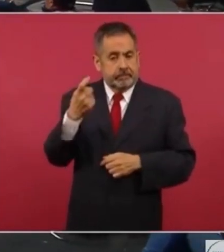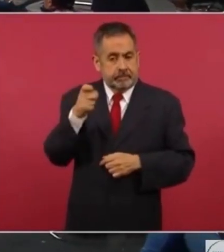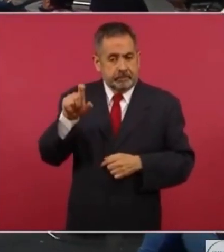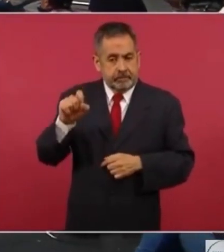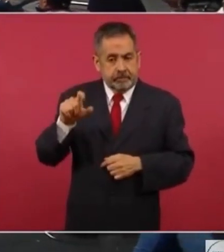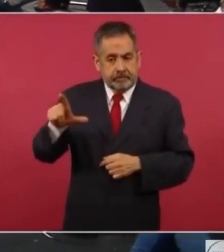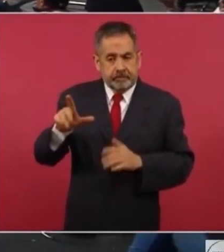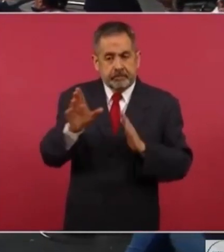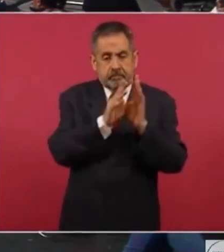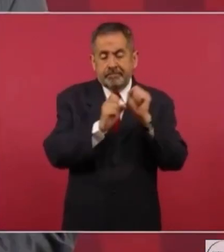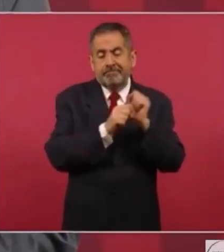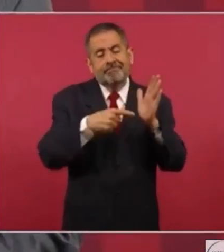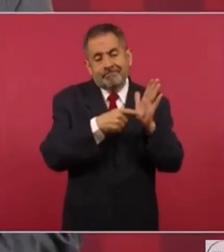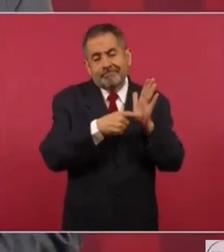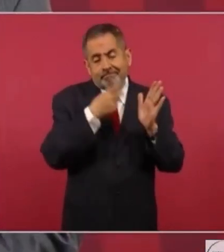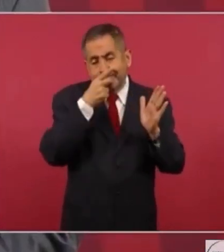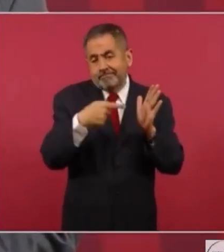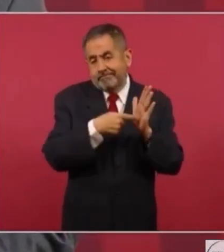la Constitución,